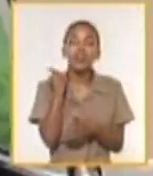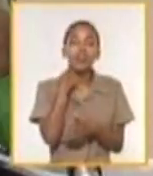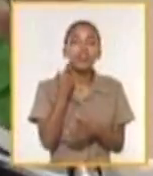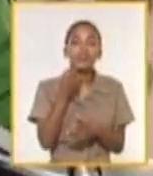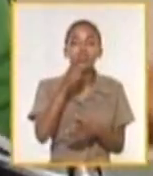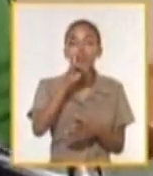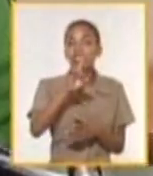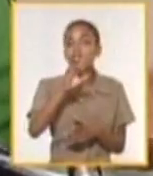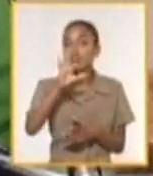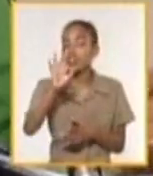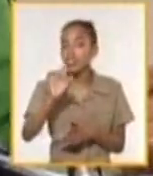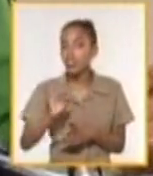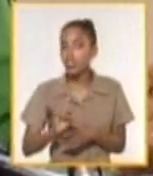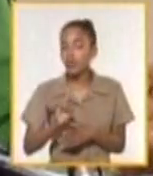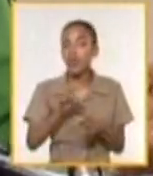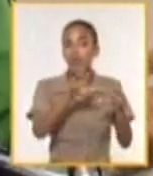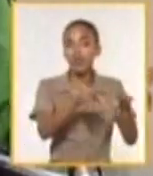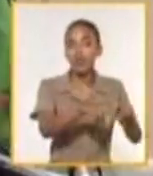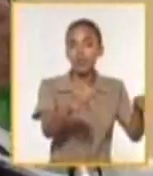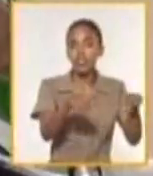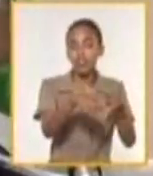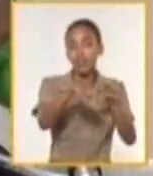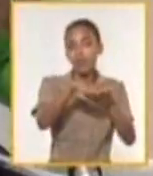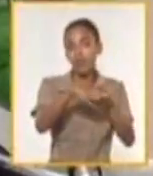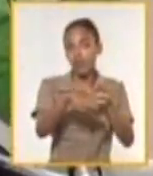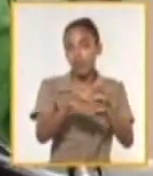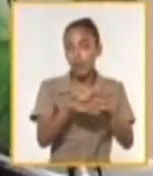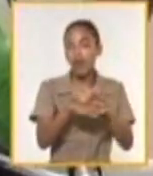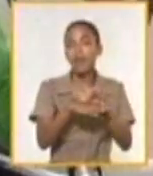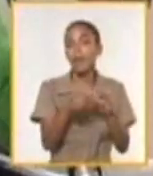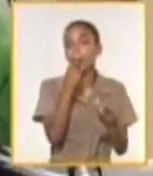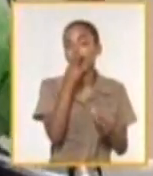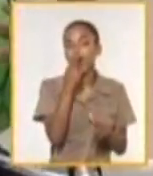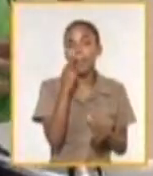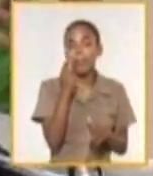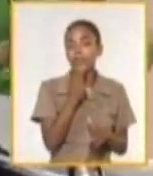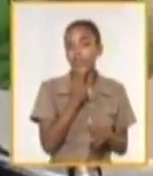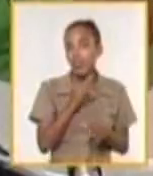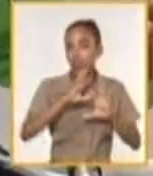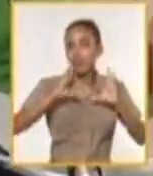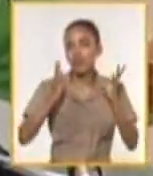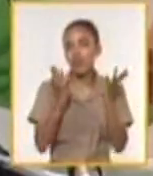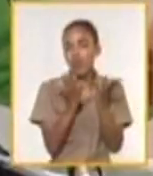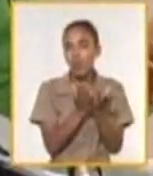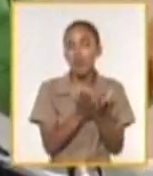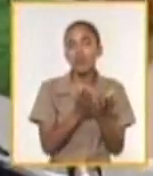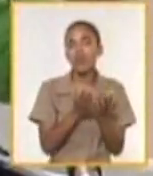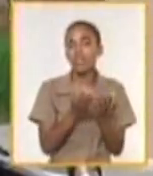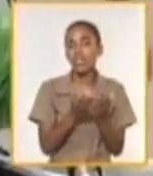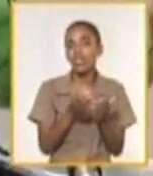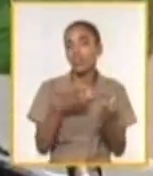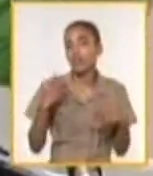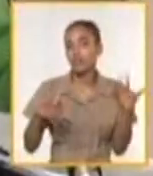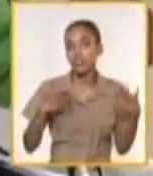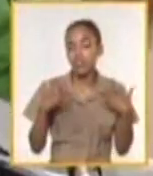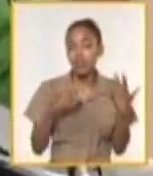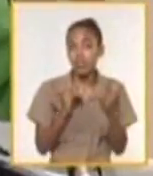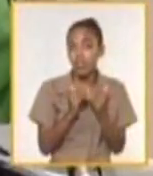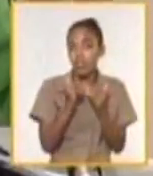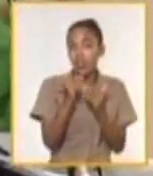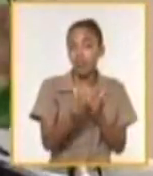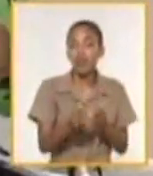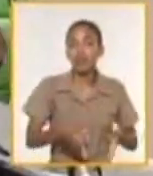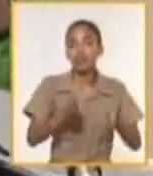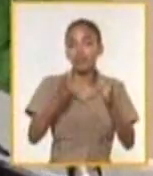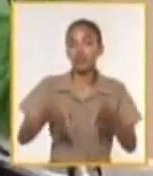1989, la oficina del programa Martiano y bueno, toda la actividad que posteriormente, desde estas instituciones